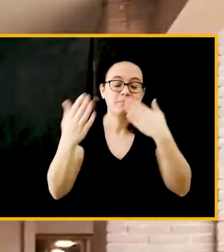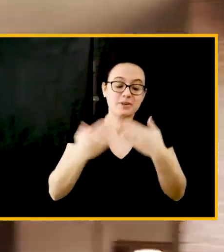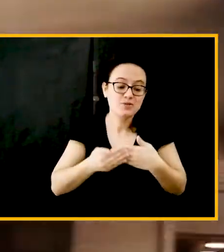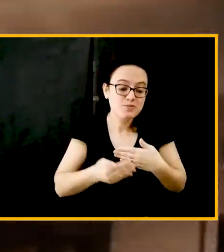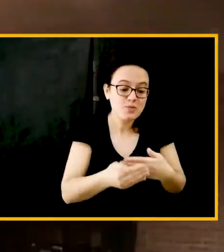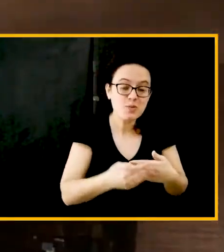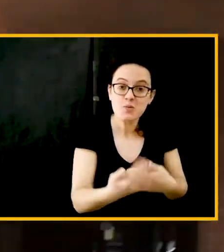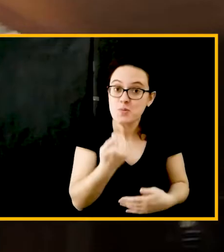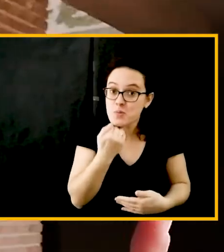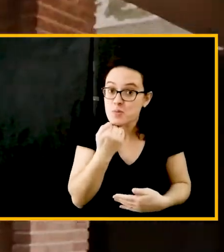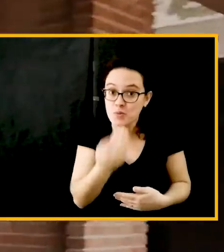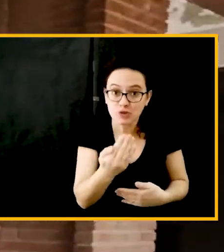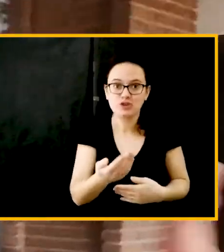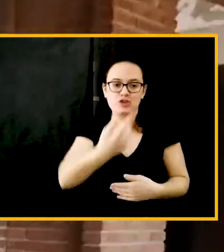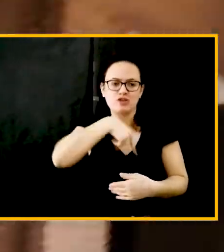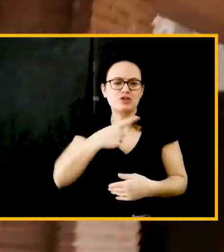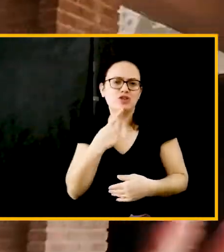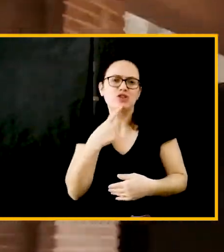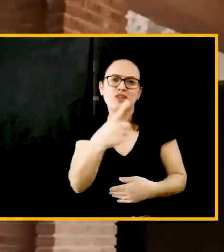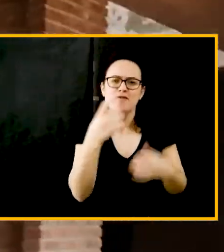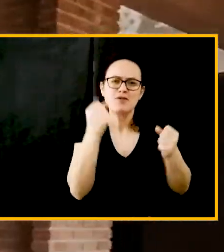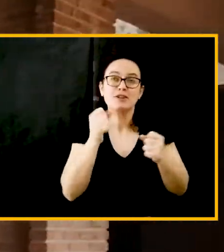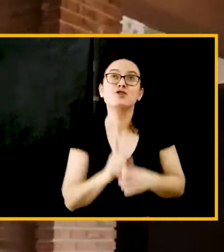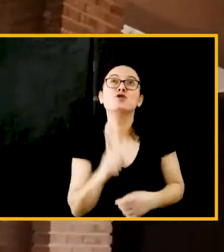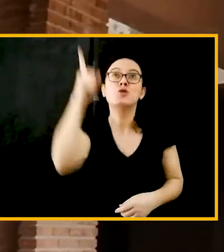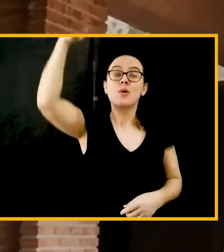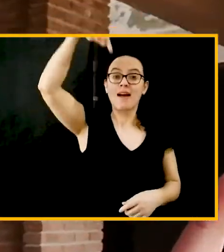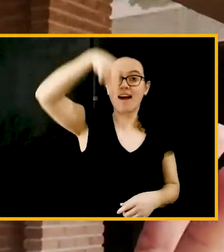para deciros muy fuerte, cantaros ¡Sube aquí!